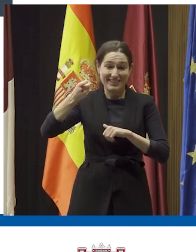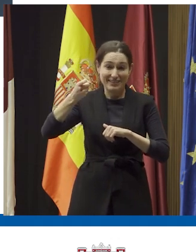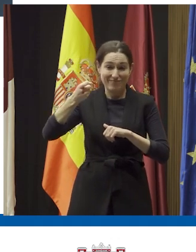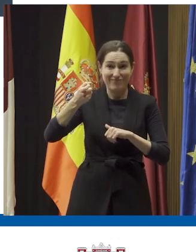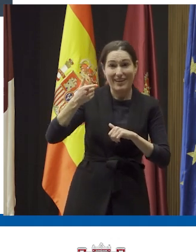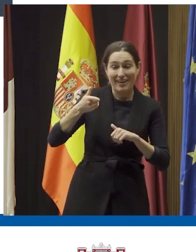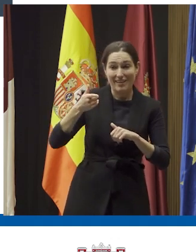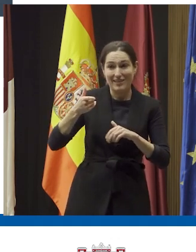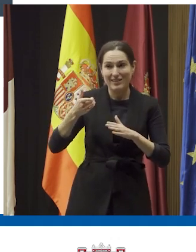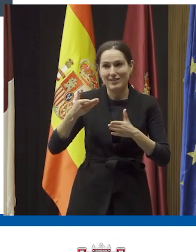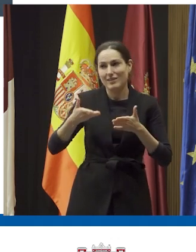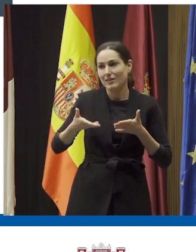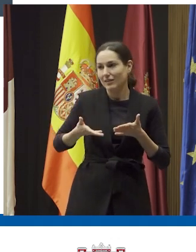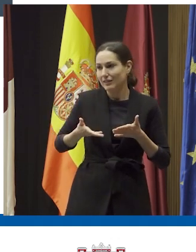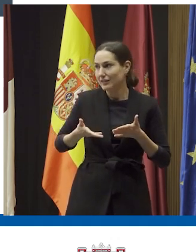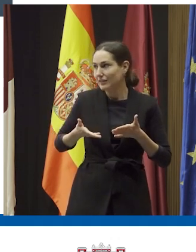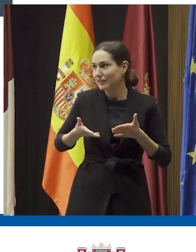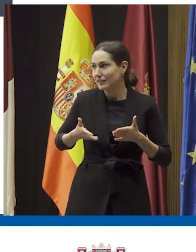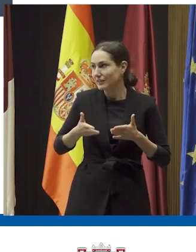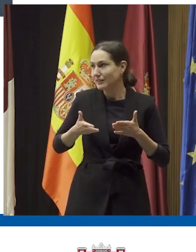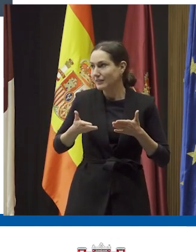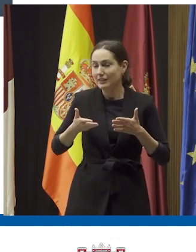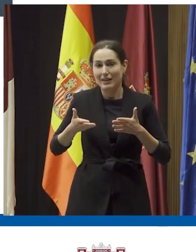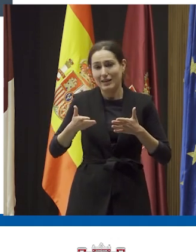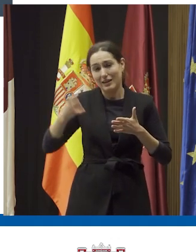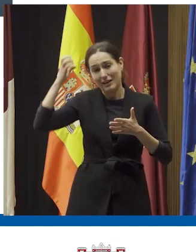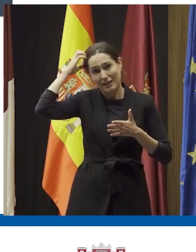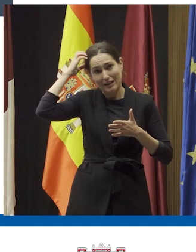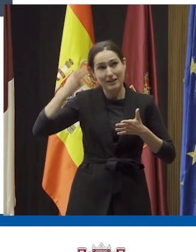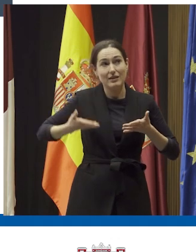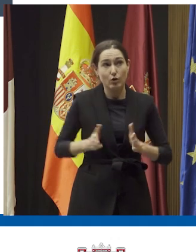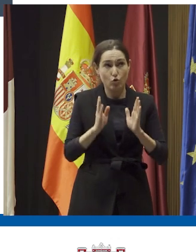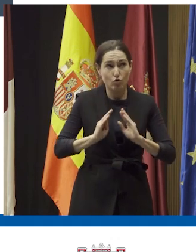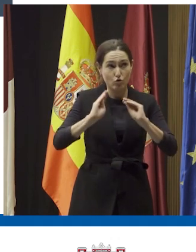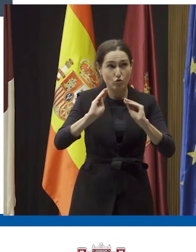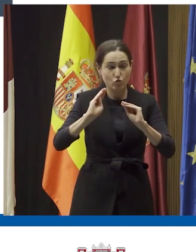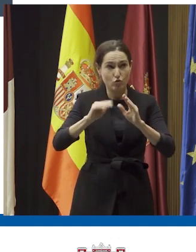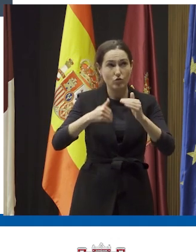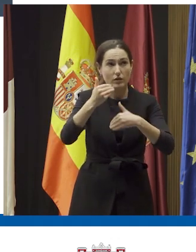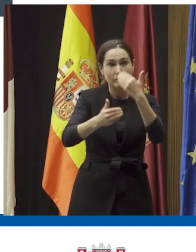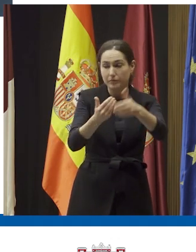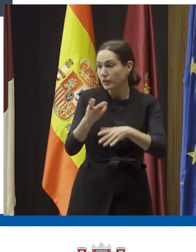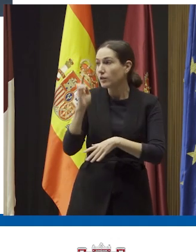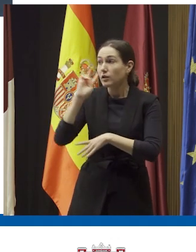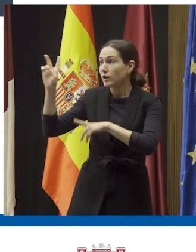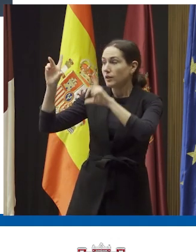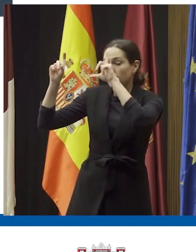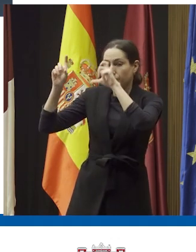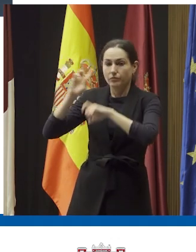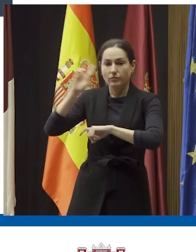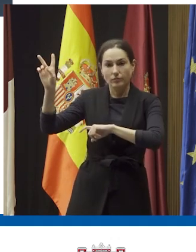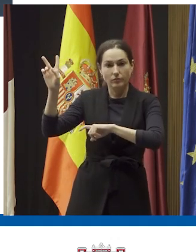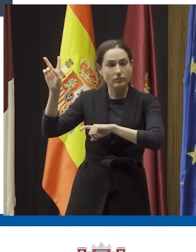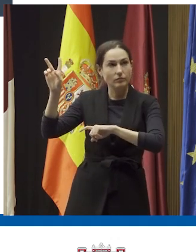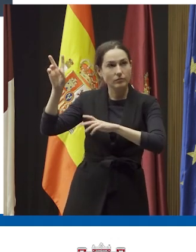como su descendiente, el 14, el 15, hicieron... Eso todavía sigue acá. Se puede visitar